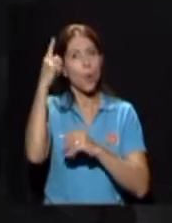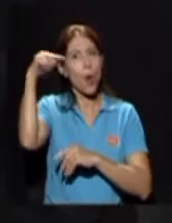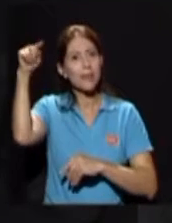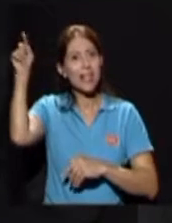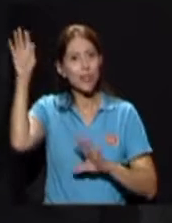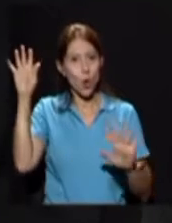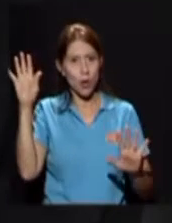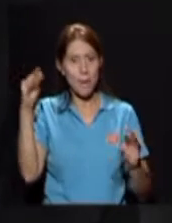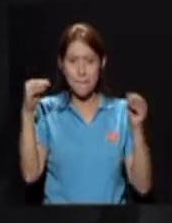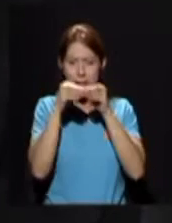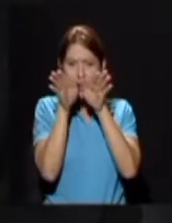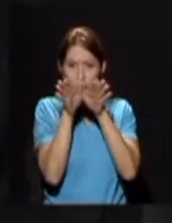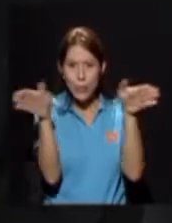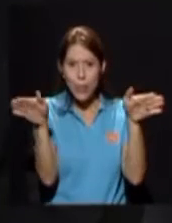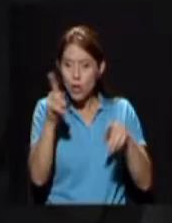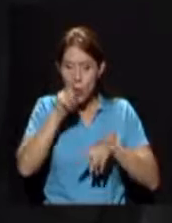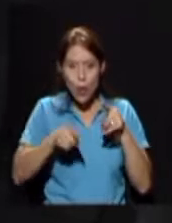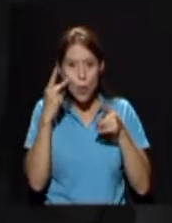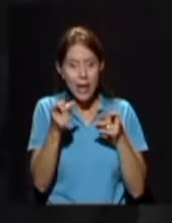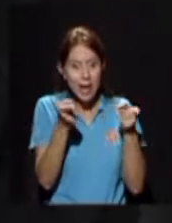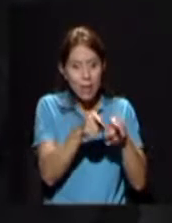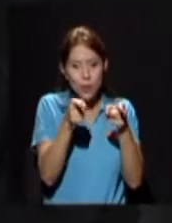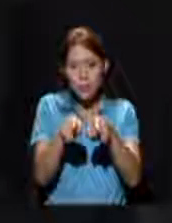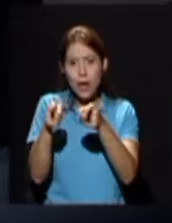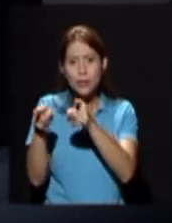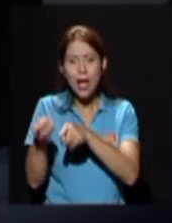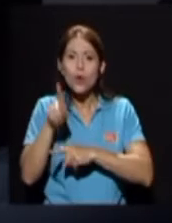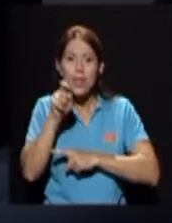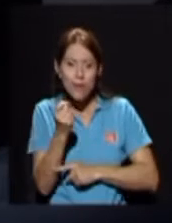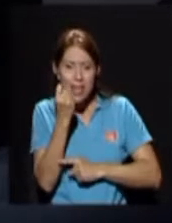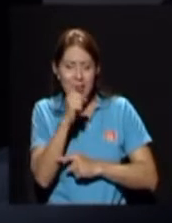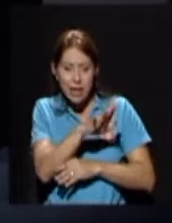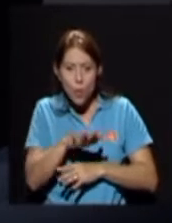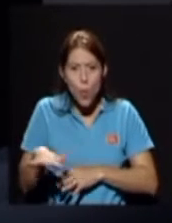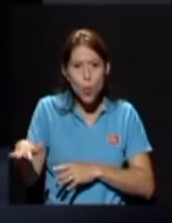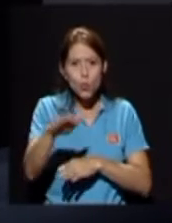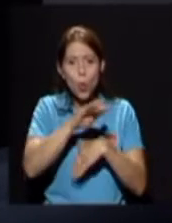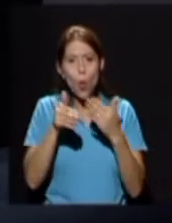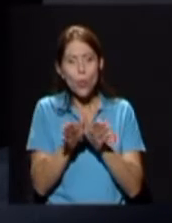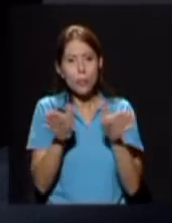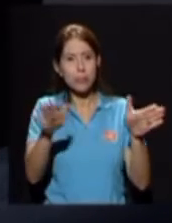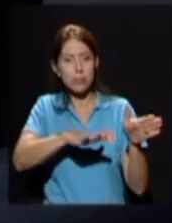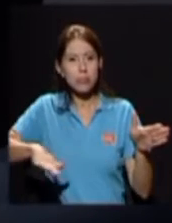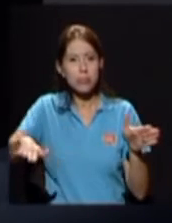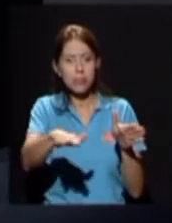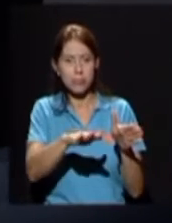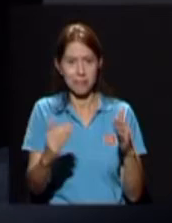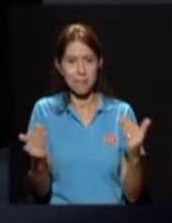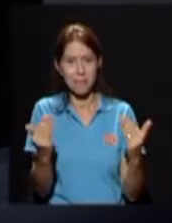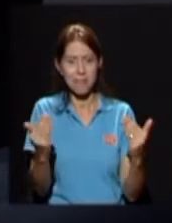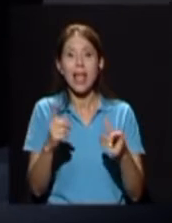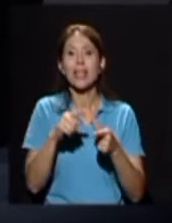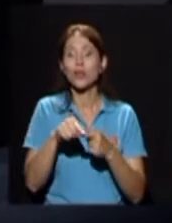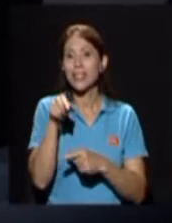a caso, sino que trato de entender un poco más la masa de información, el conjunto, el bosque, para decirlo de alguna manera, con una analogía.